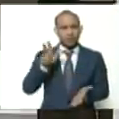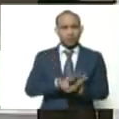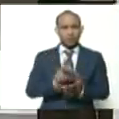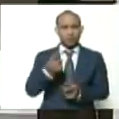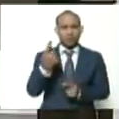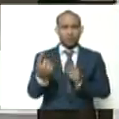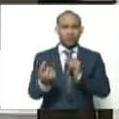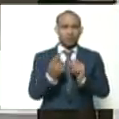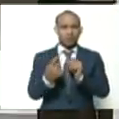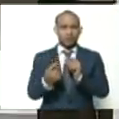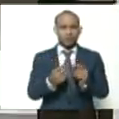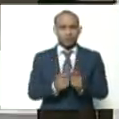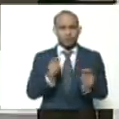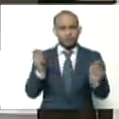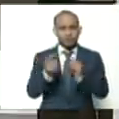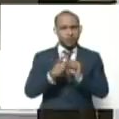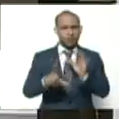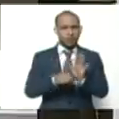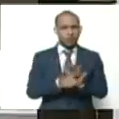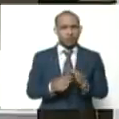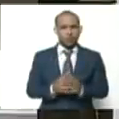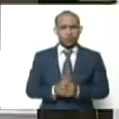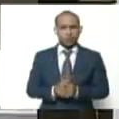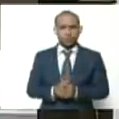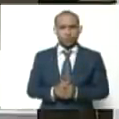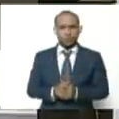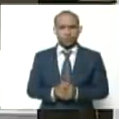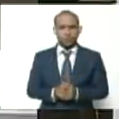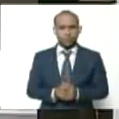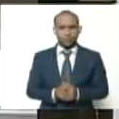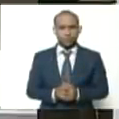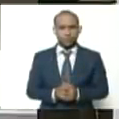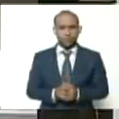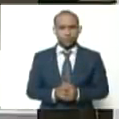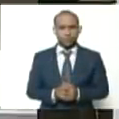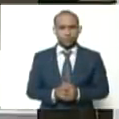primera discusión su reforma, ahora va al debate y a la consulta pública.